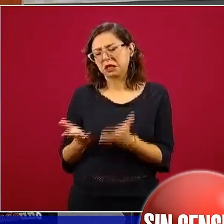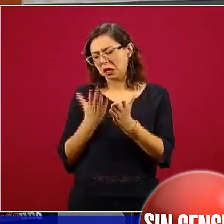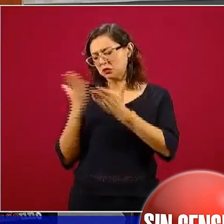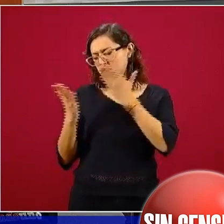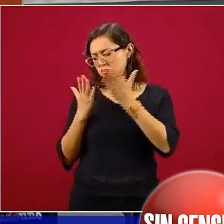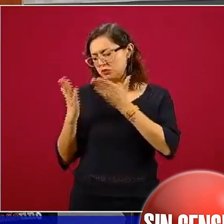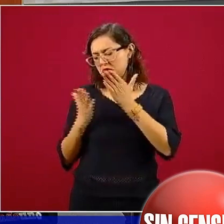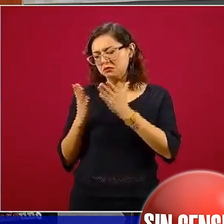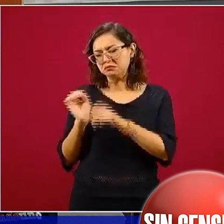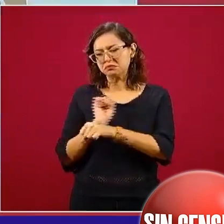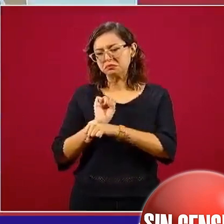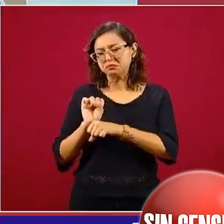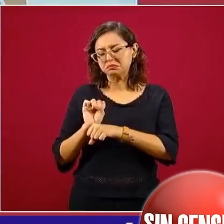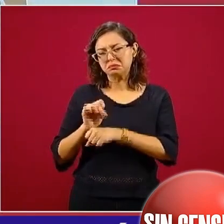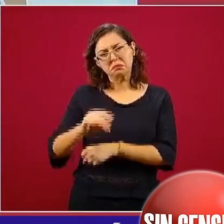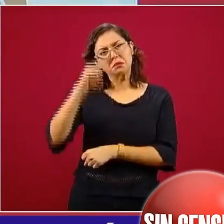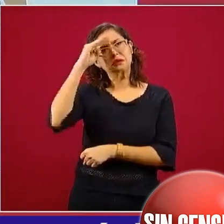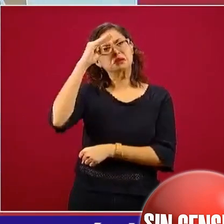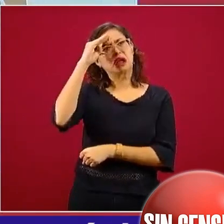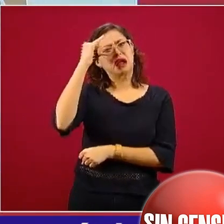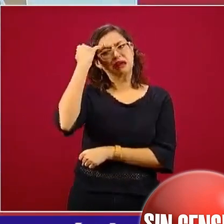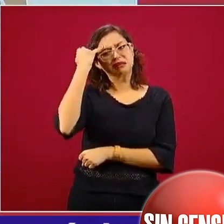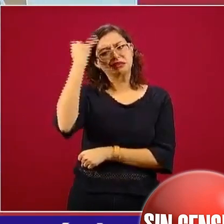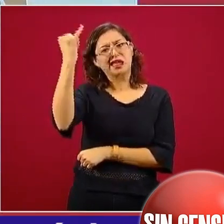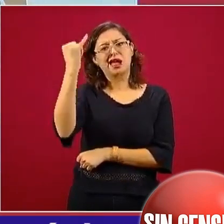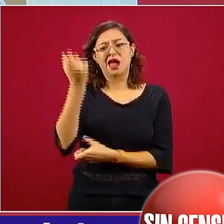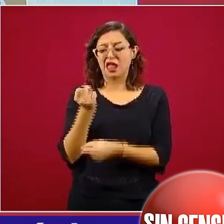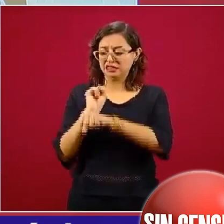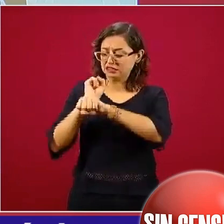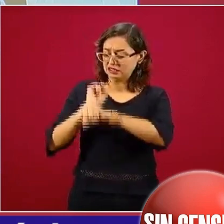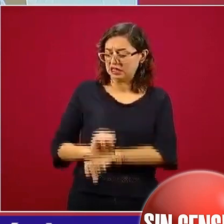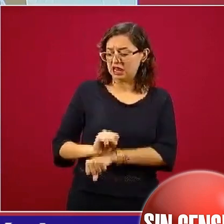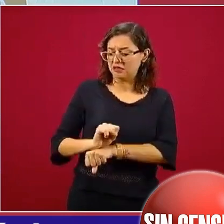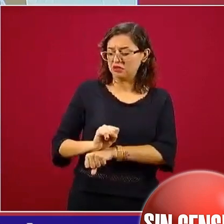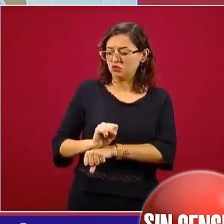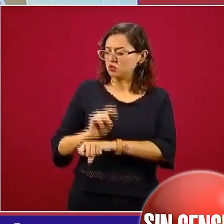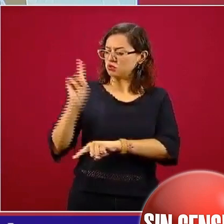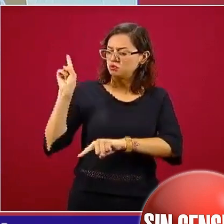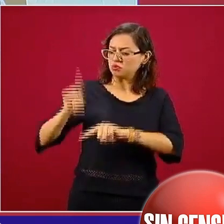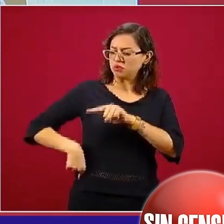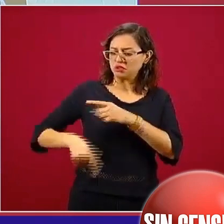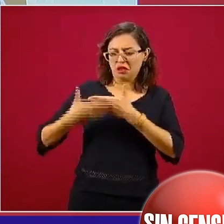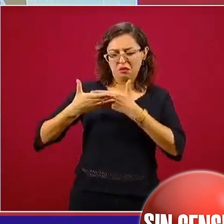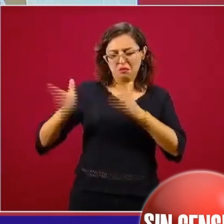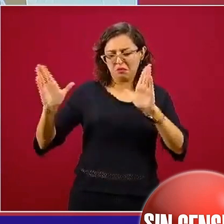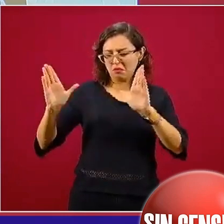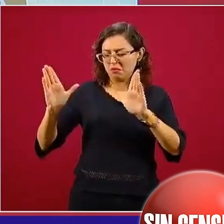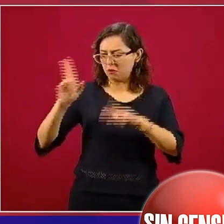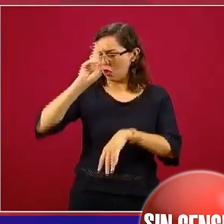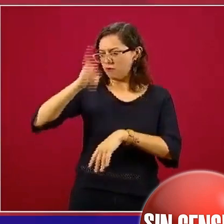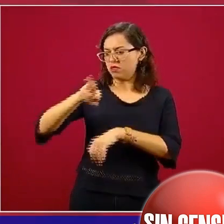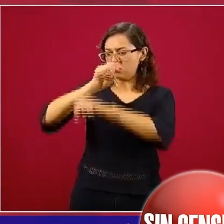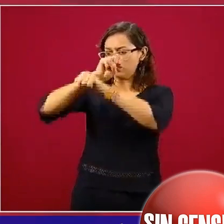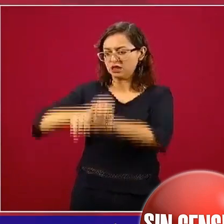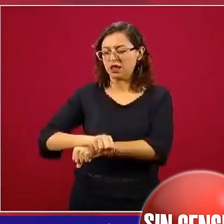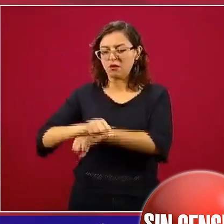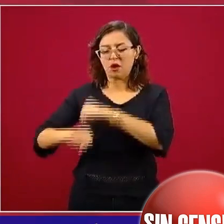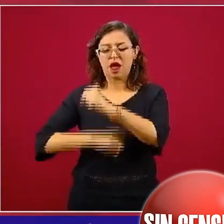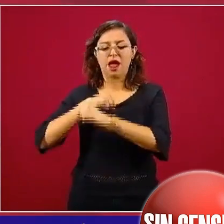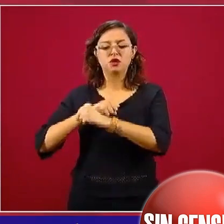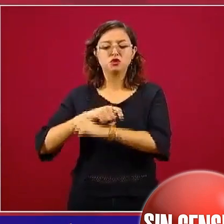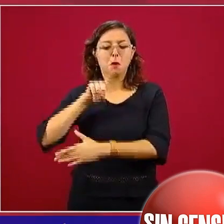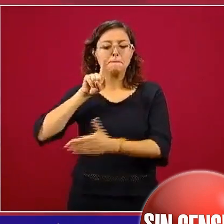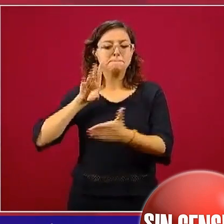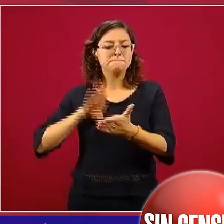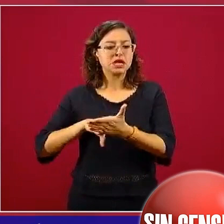esclavitud se llevó a cabo a partir de 1810,